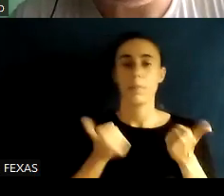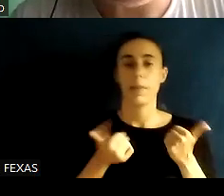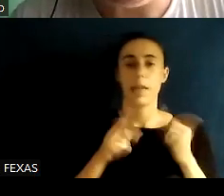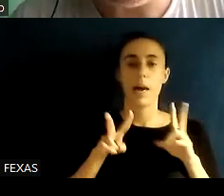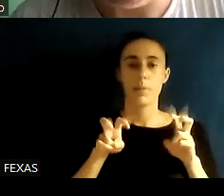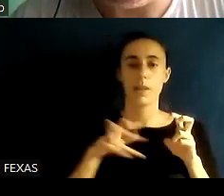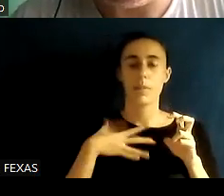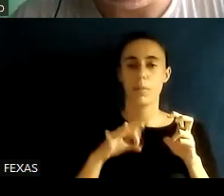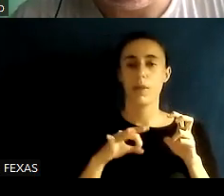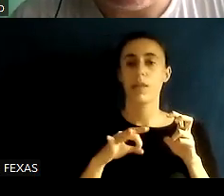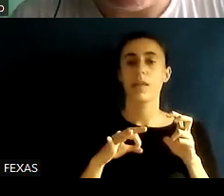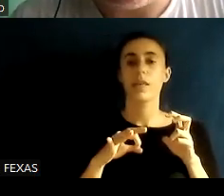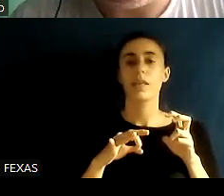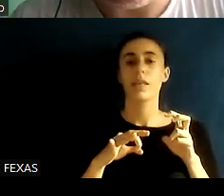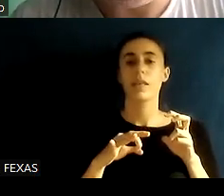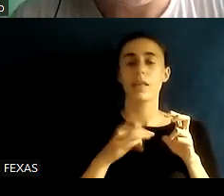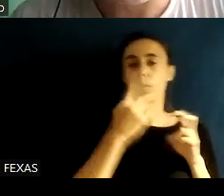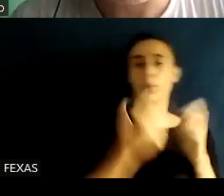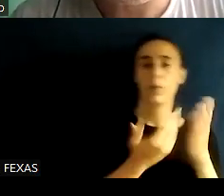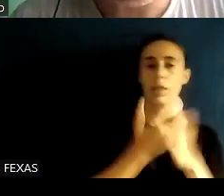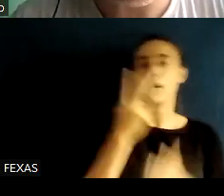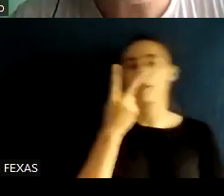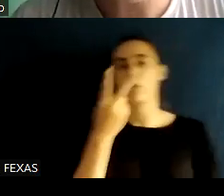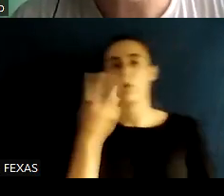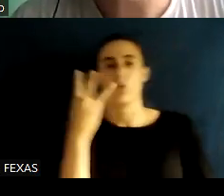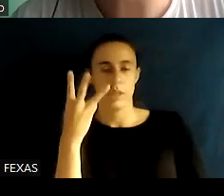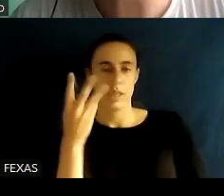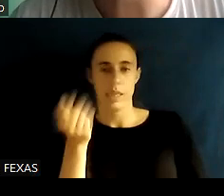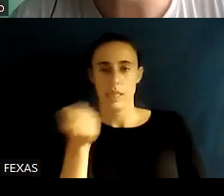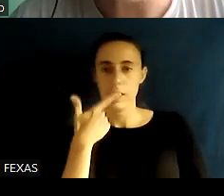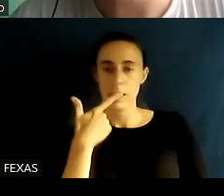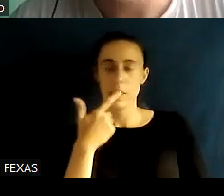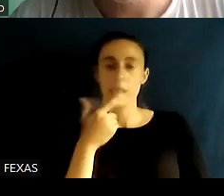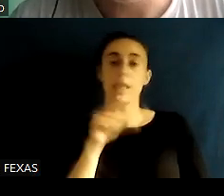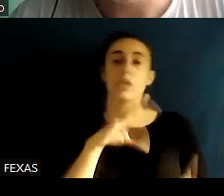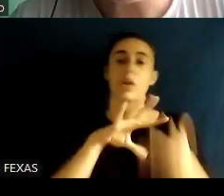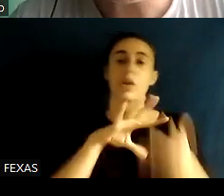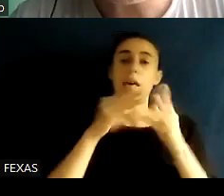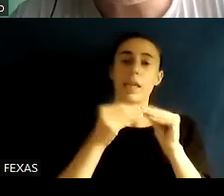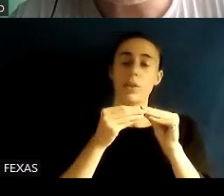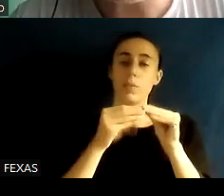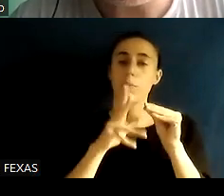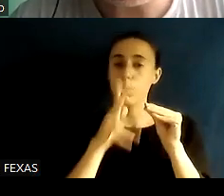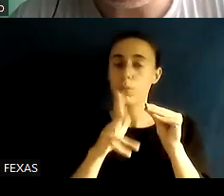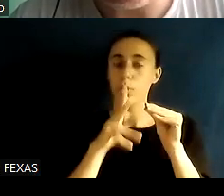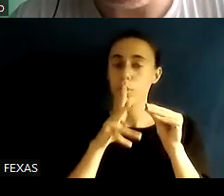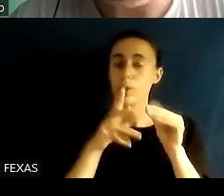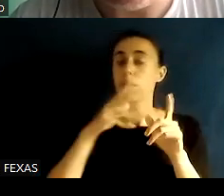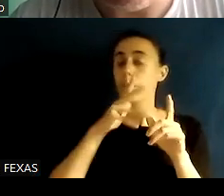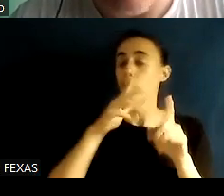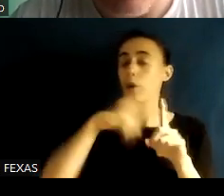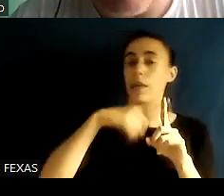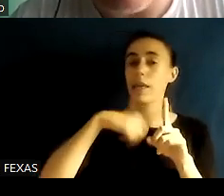a 2 o 3 al día. ¿Y por qué es adaptógeno? Porque regula los niveles